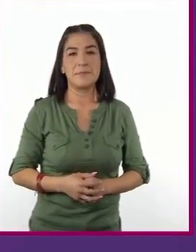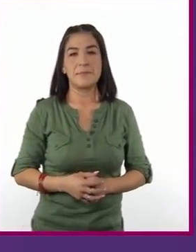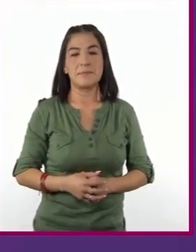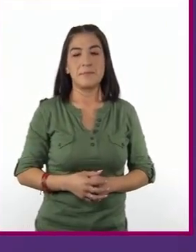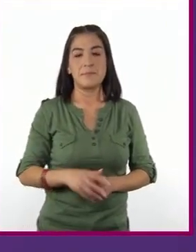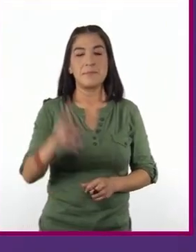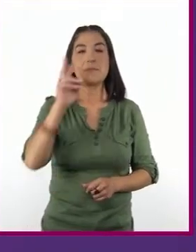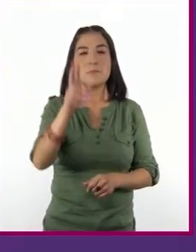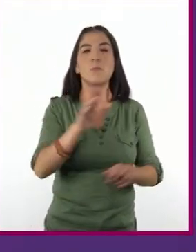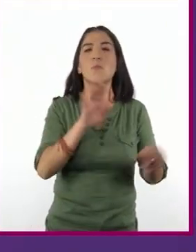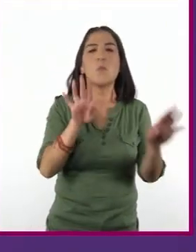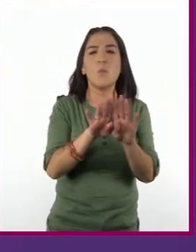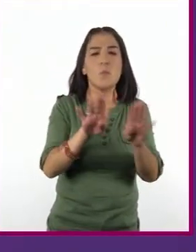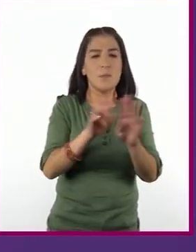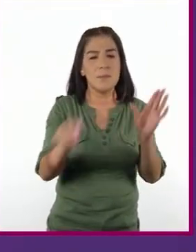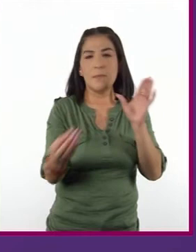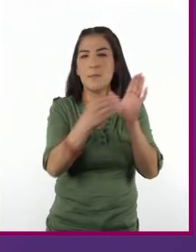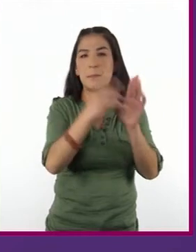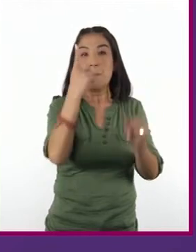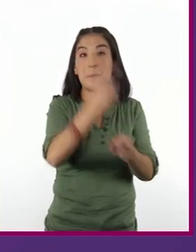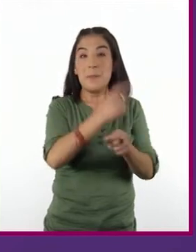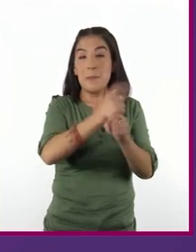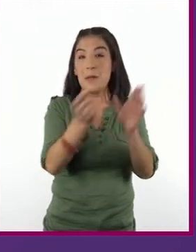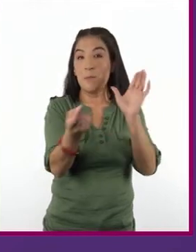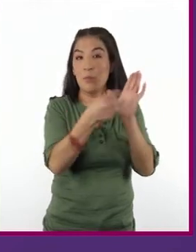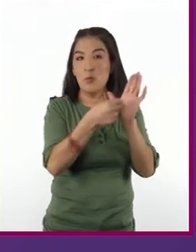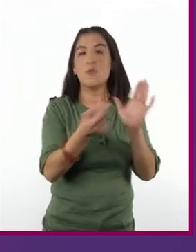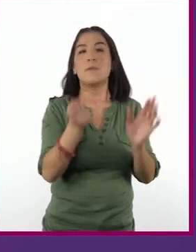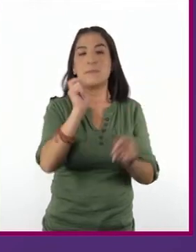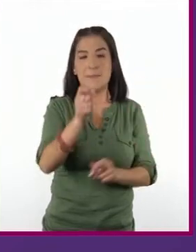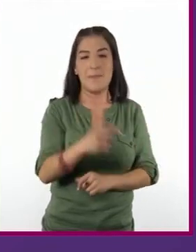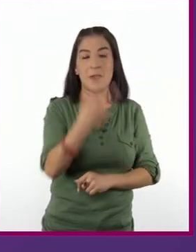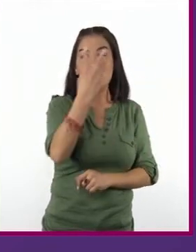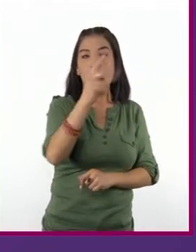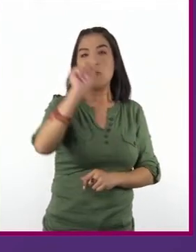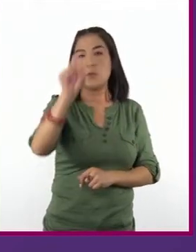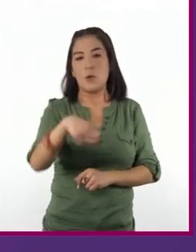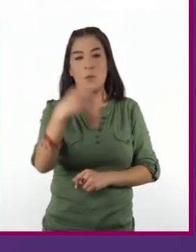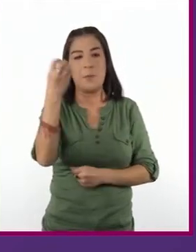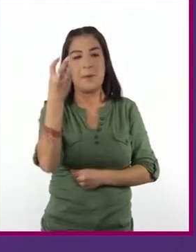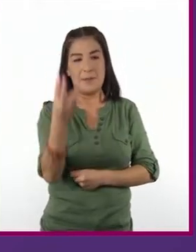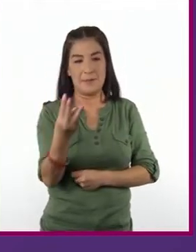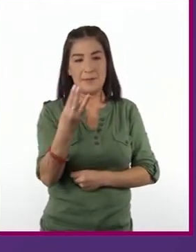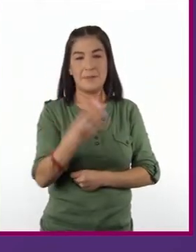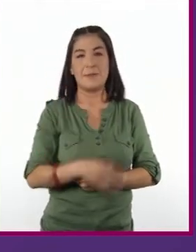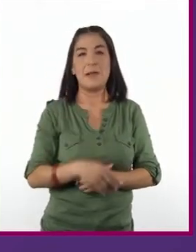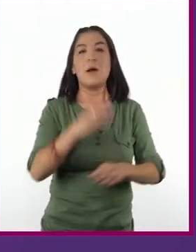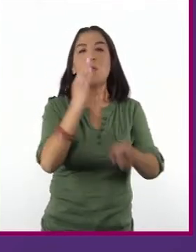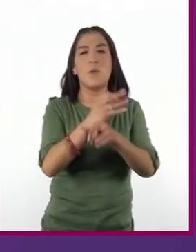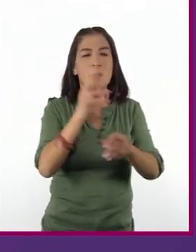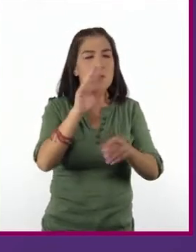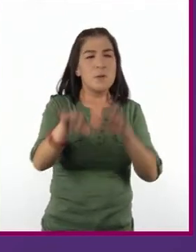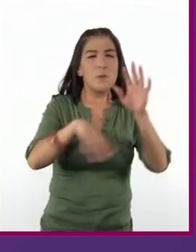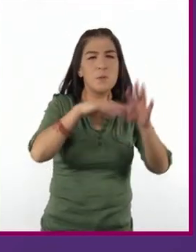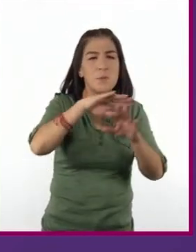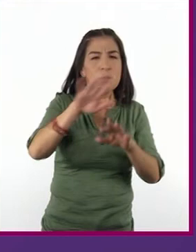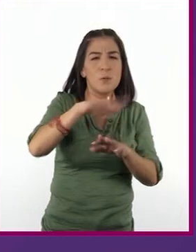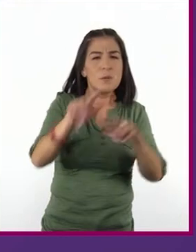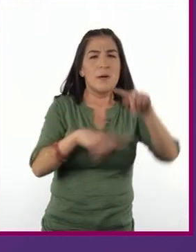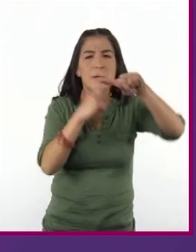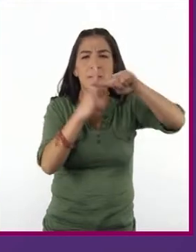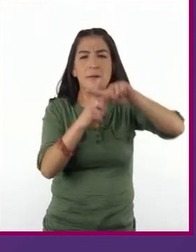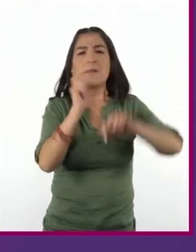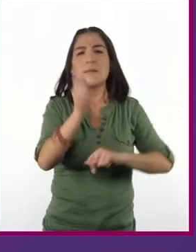primera coordenada para ubicar el primer punto, 2,3. Esto quiere decir que voy a buscar en el eje de las